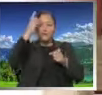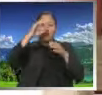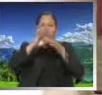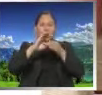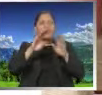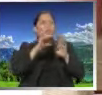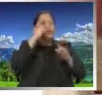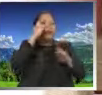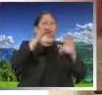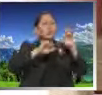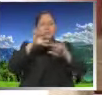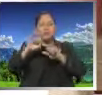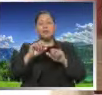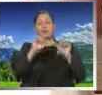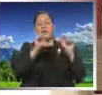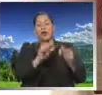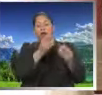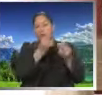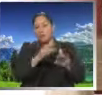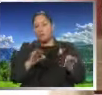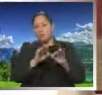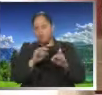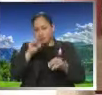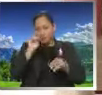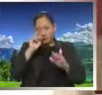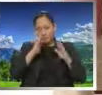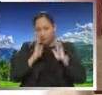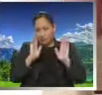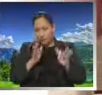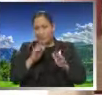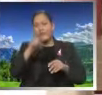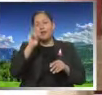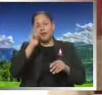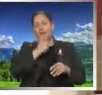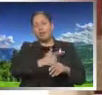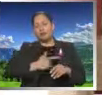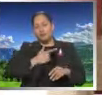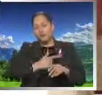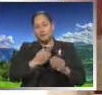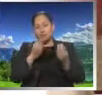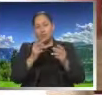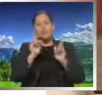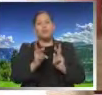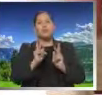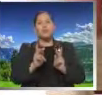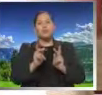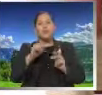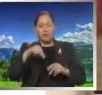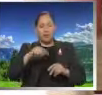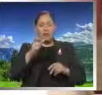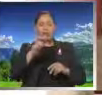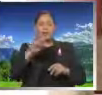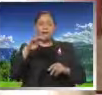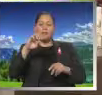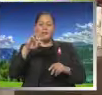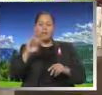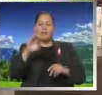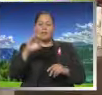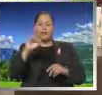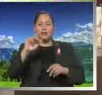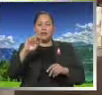Qué importancia tiene el arte, ya lo vieron ahí en sus casas, ojalá que les haya gustado muchísimo esta plática que tuvimos acá con Jimena Espejo. Jimena,